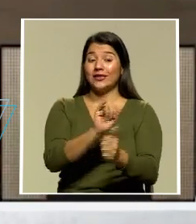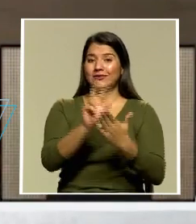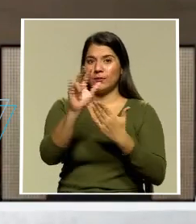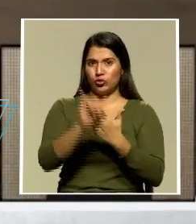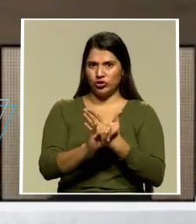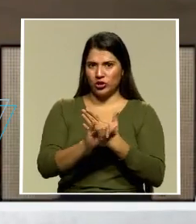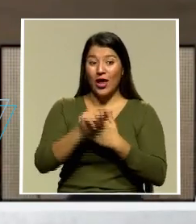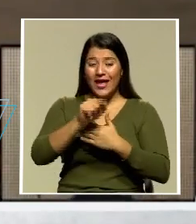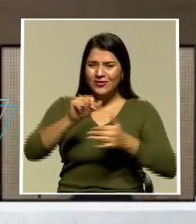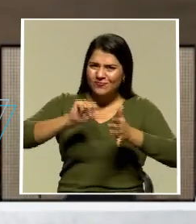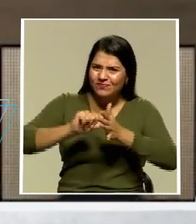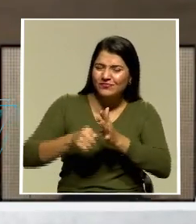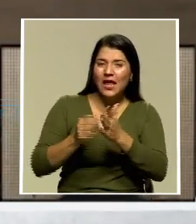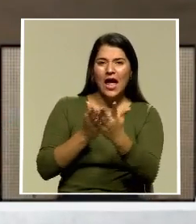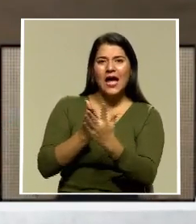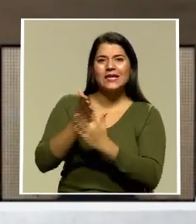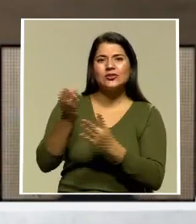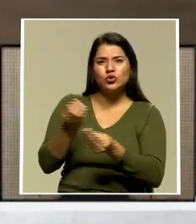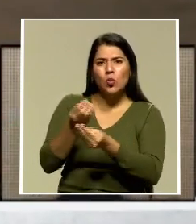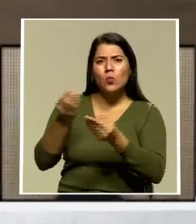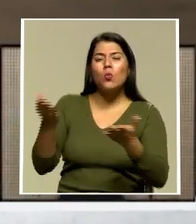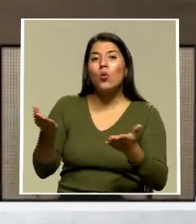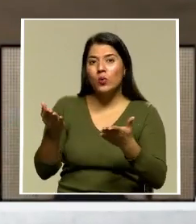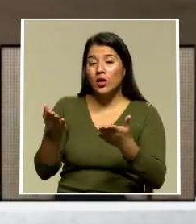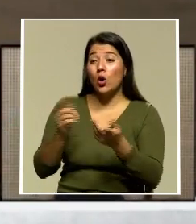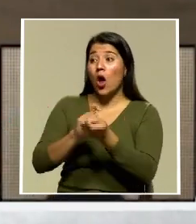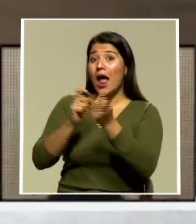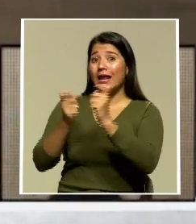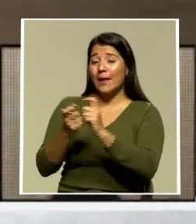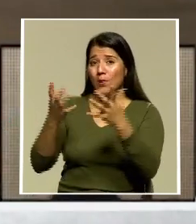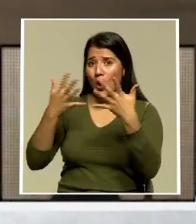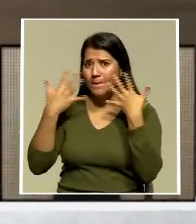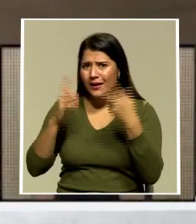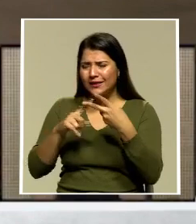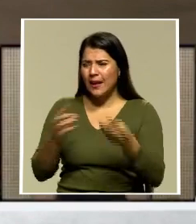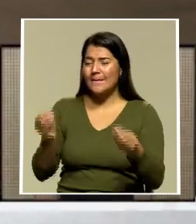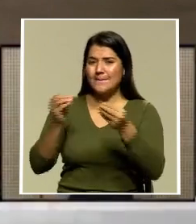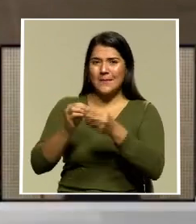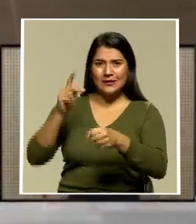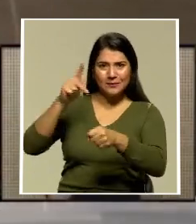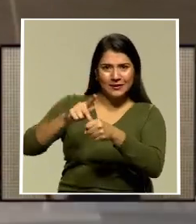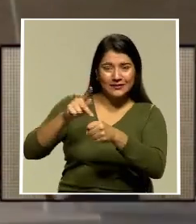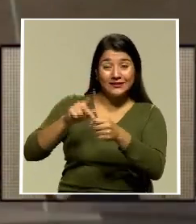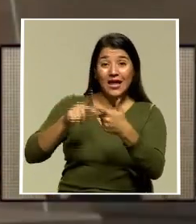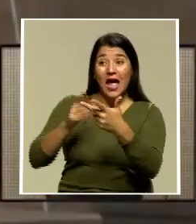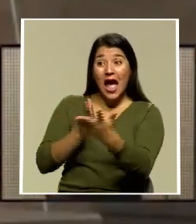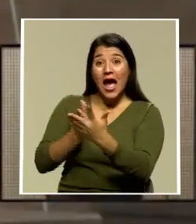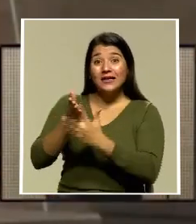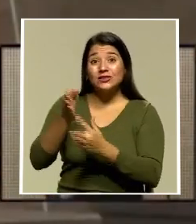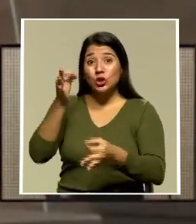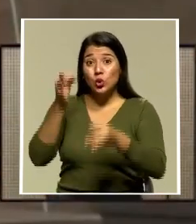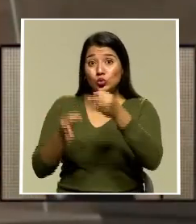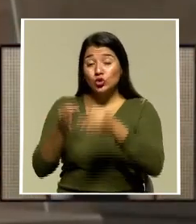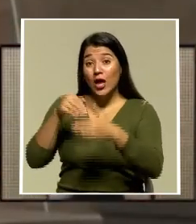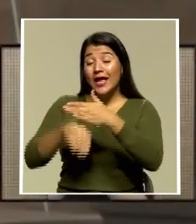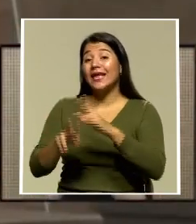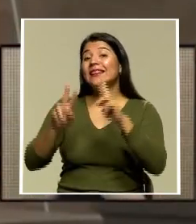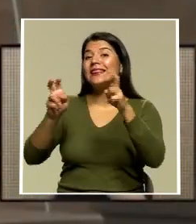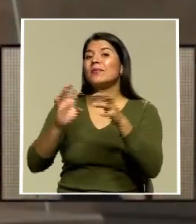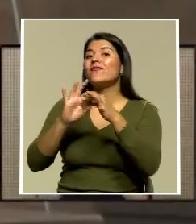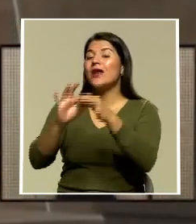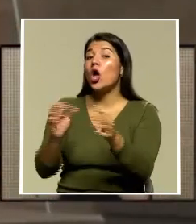acceso público a la información ambiental, a la participación y al acceso de justicia en asuntos